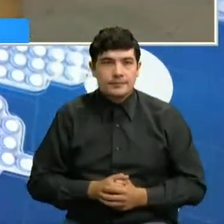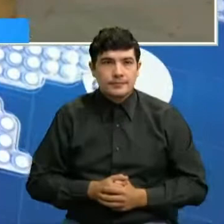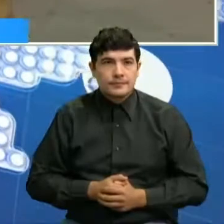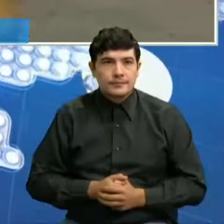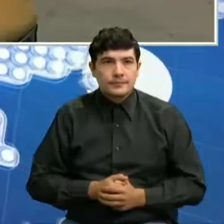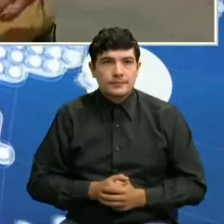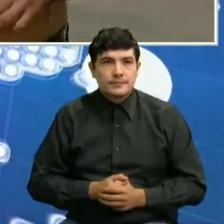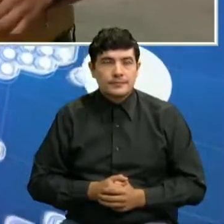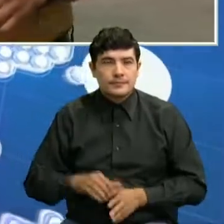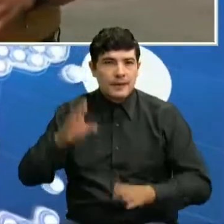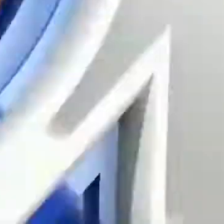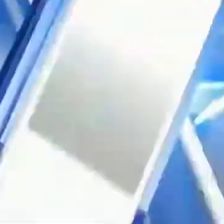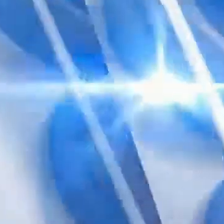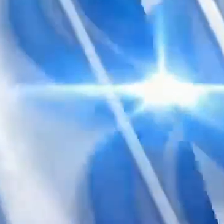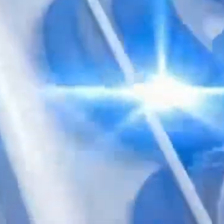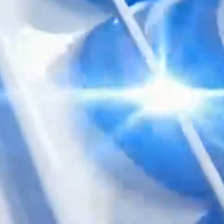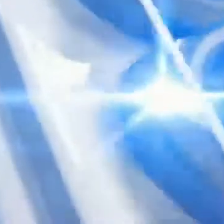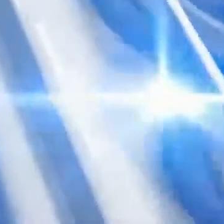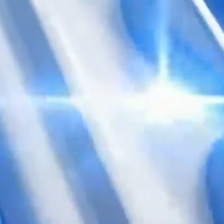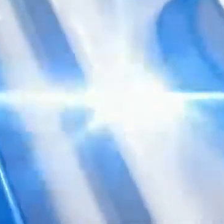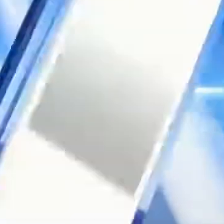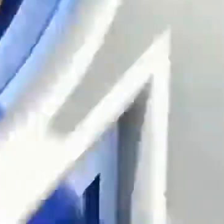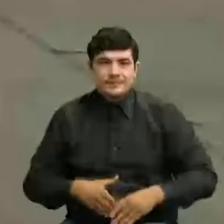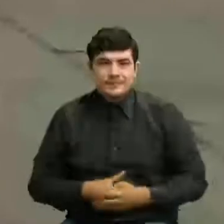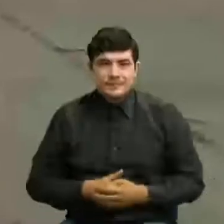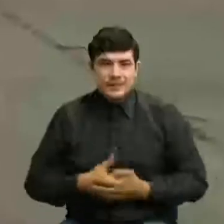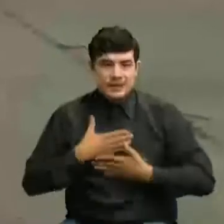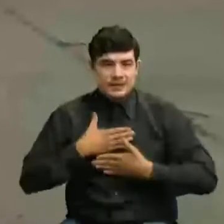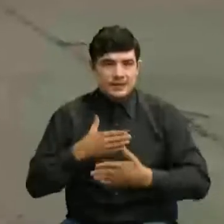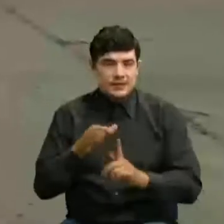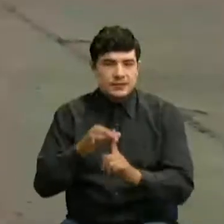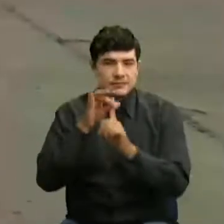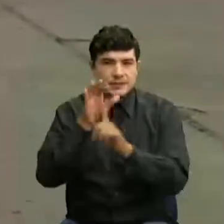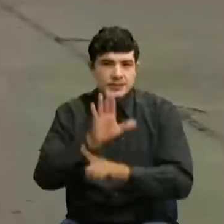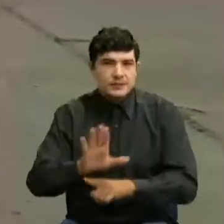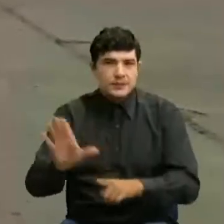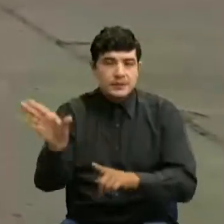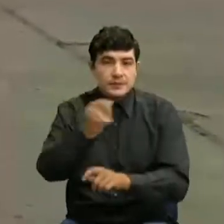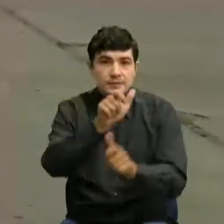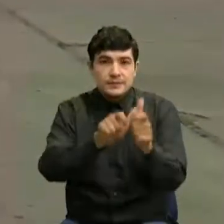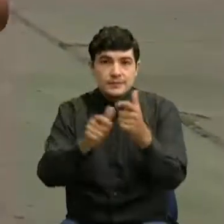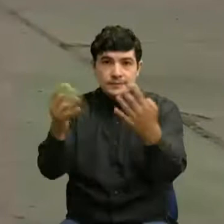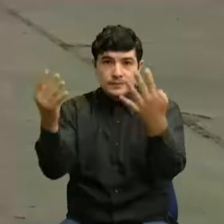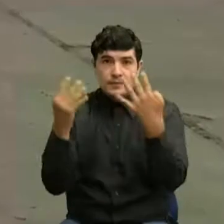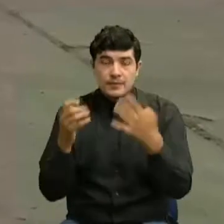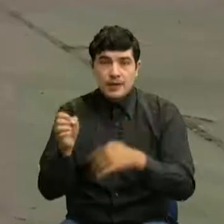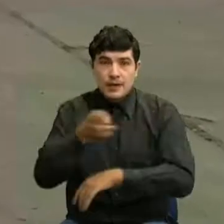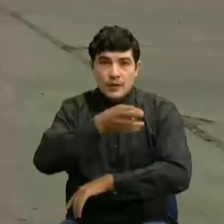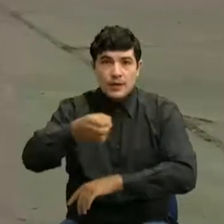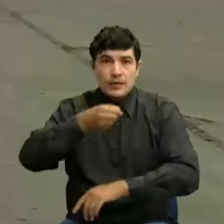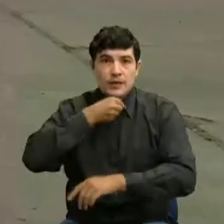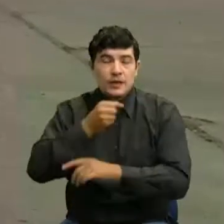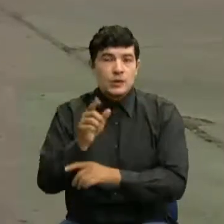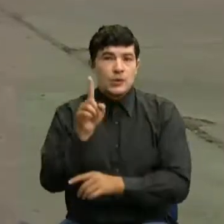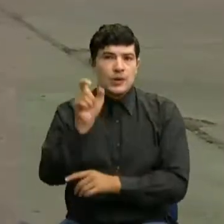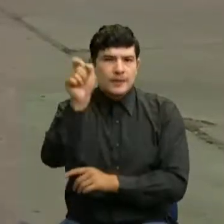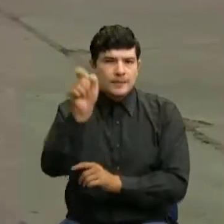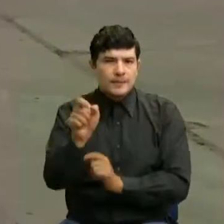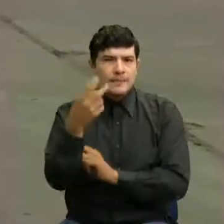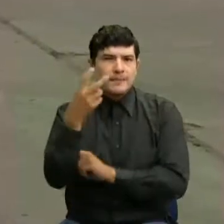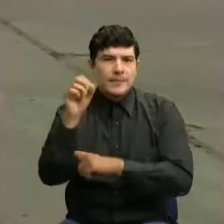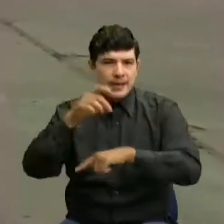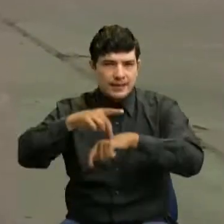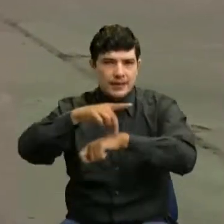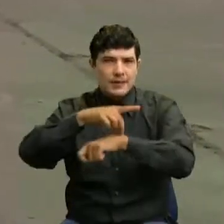¿Qué tal, Eliana? Un saludo muy especial para usted y para todos los televidentes que se conectan a esta hora, Oriente Noticias. 1:20 p.m.